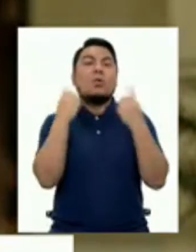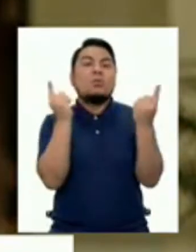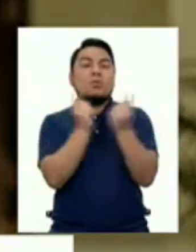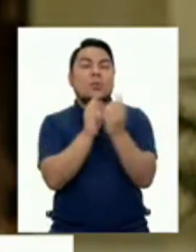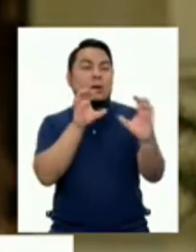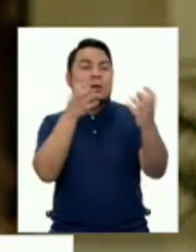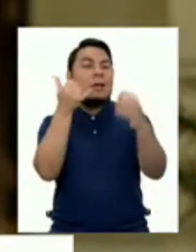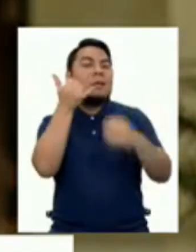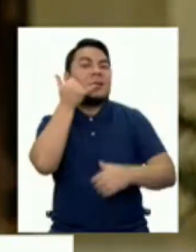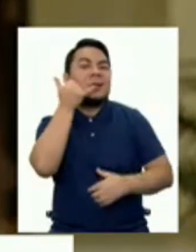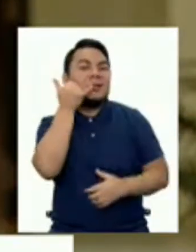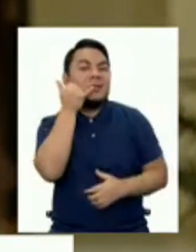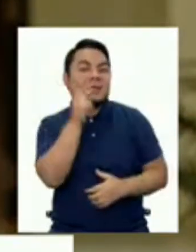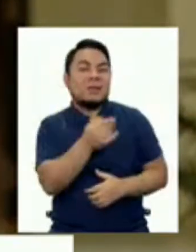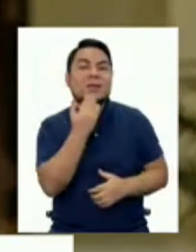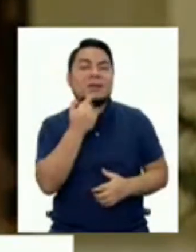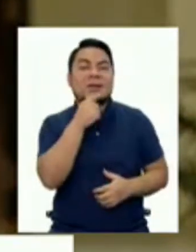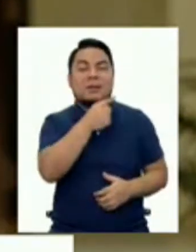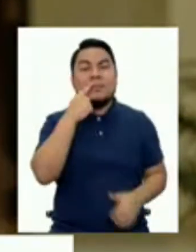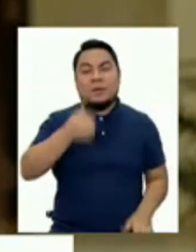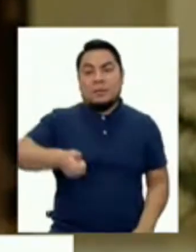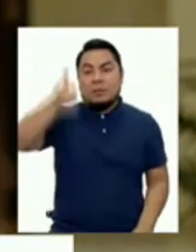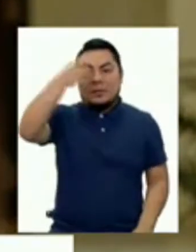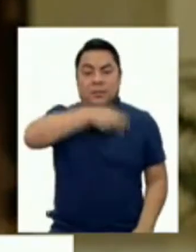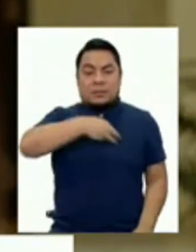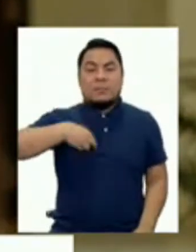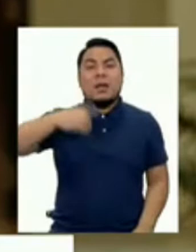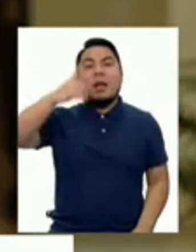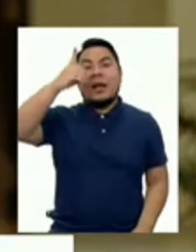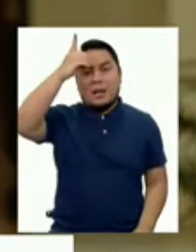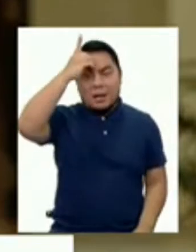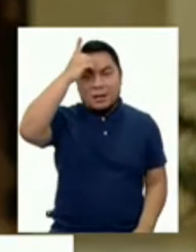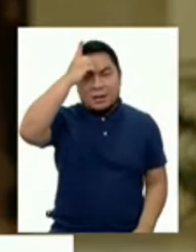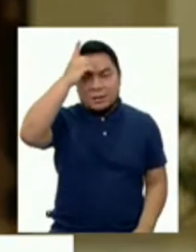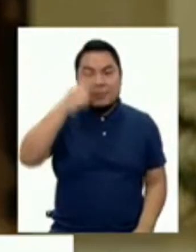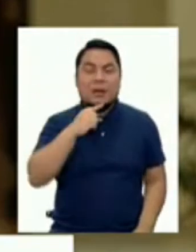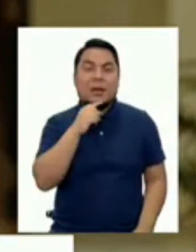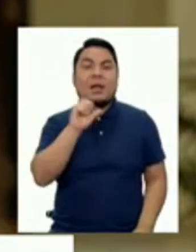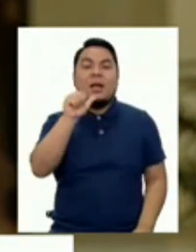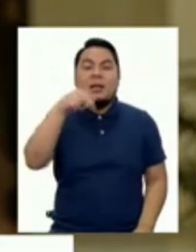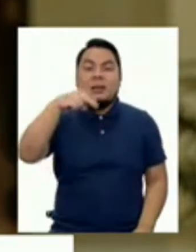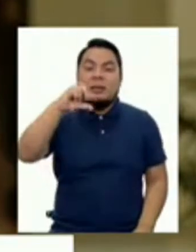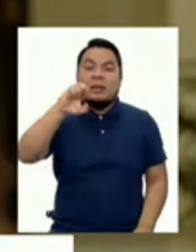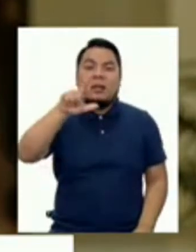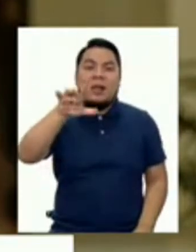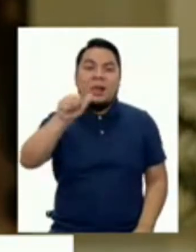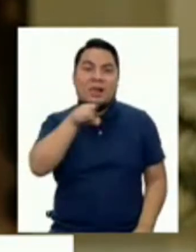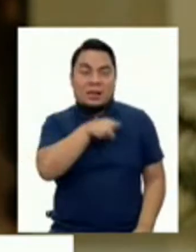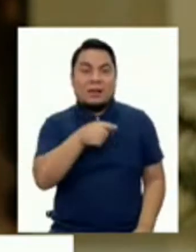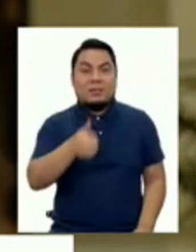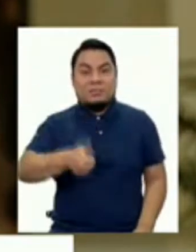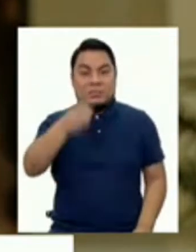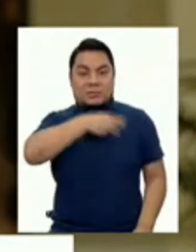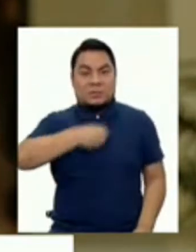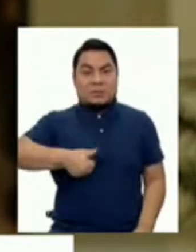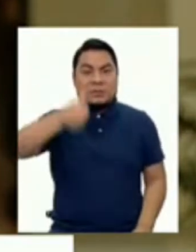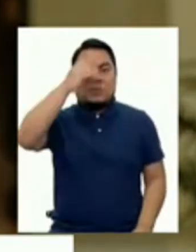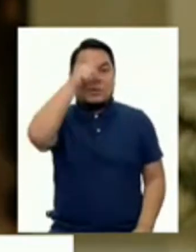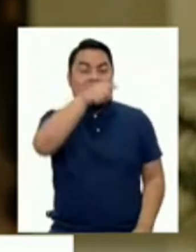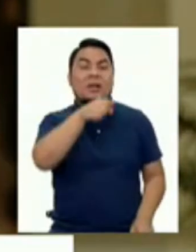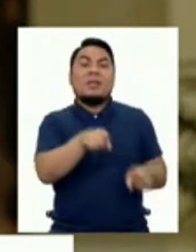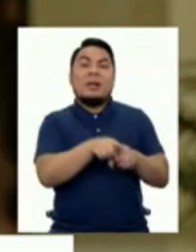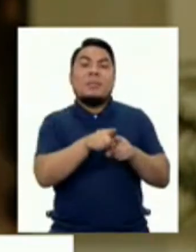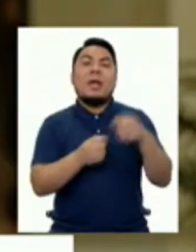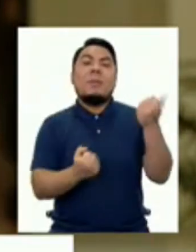conversación telefónica con la canciller de Alemania, Angela Merkel, la cual también ha apoyado con ventiladores